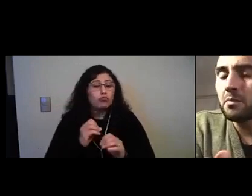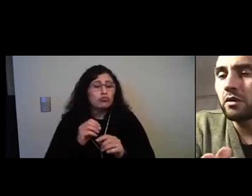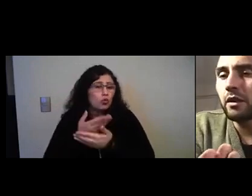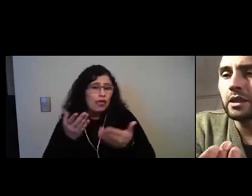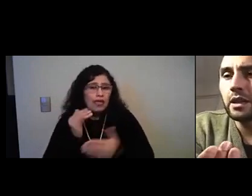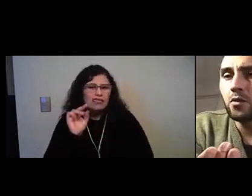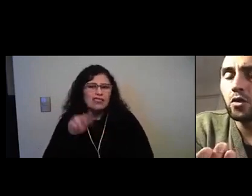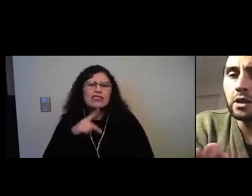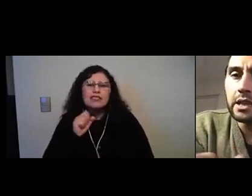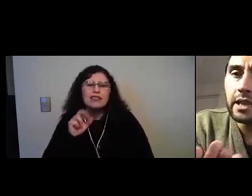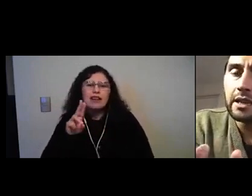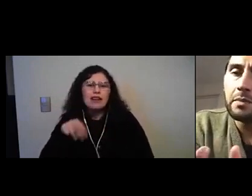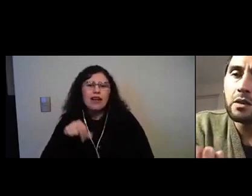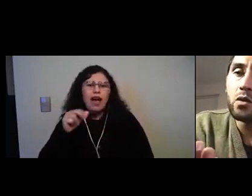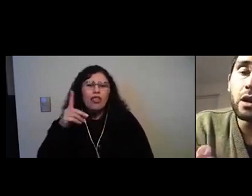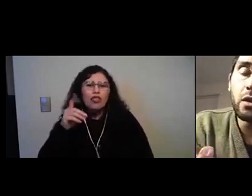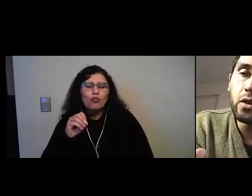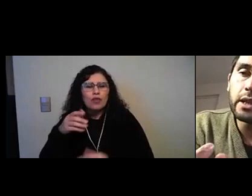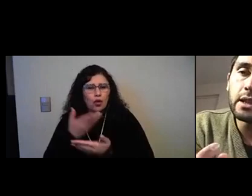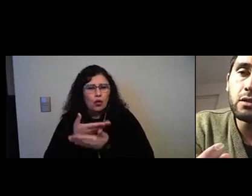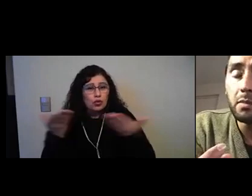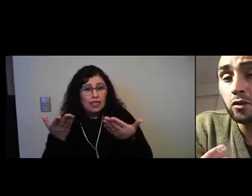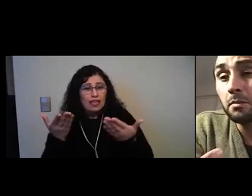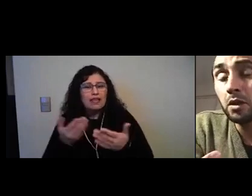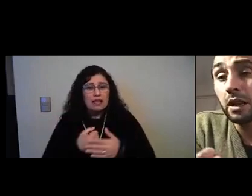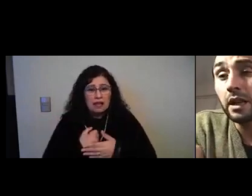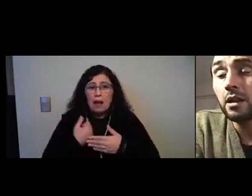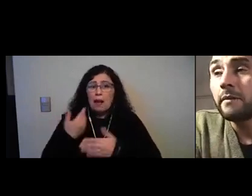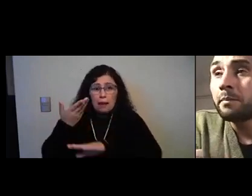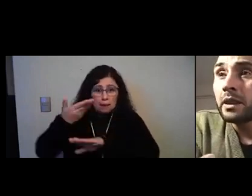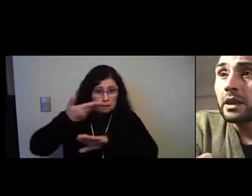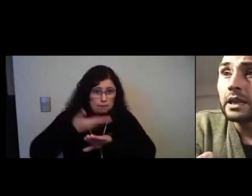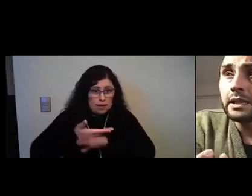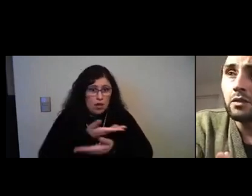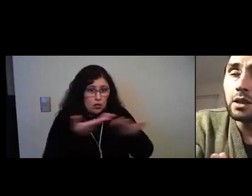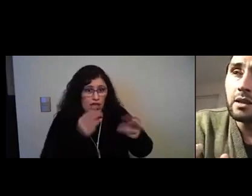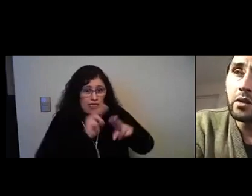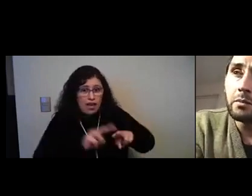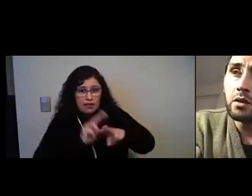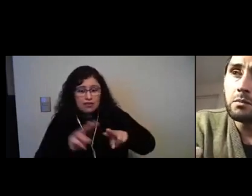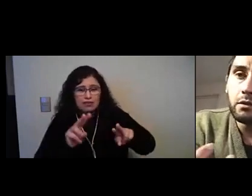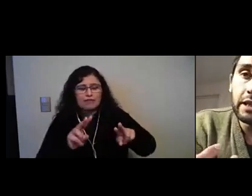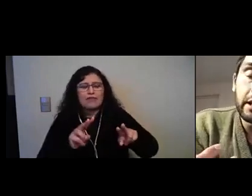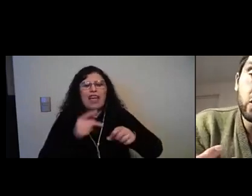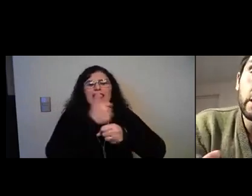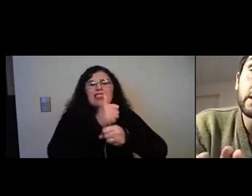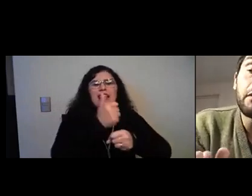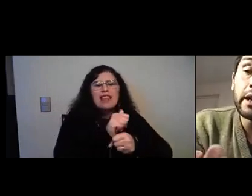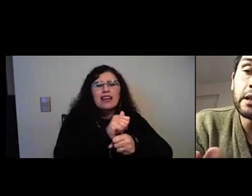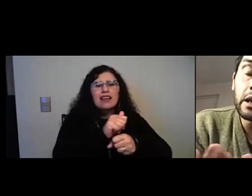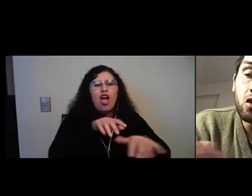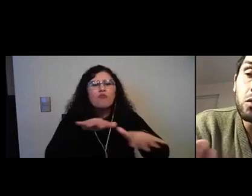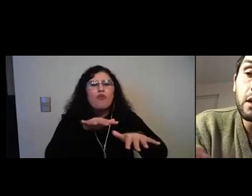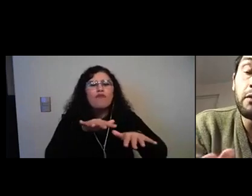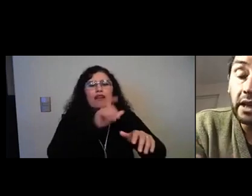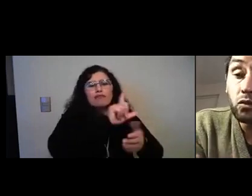pedir probablemente algunos talleres para cuidadores, ¿cierto?, de personas postradas, que sea un taller, por ejemplo, de movilización y